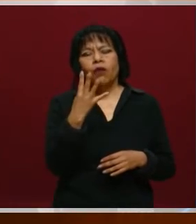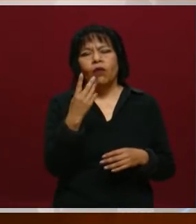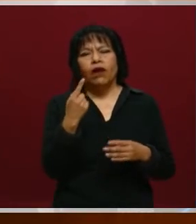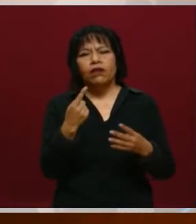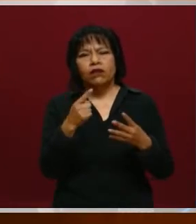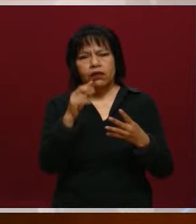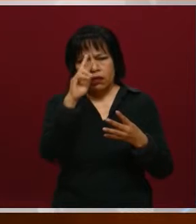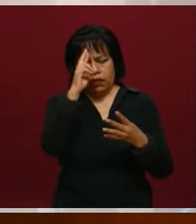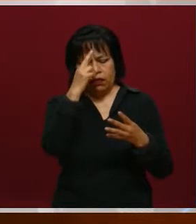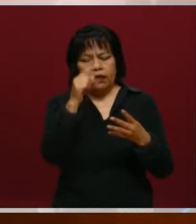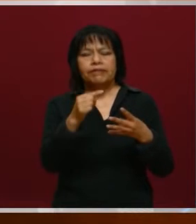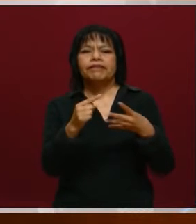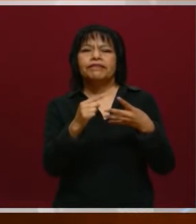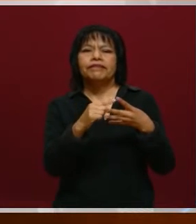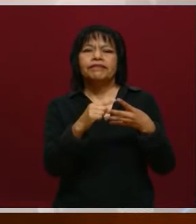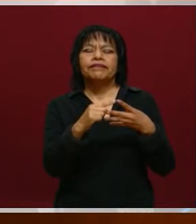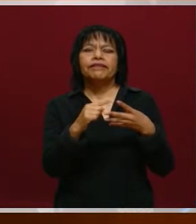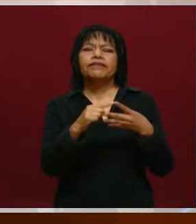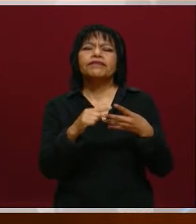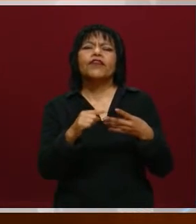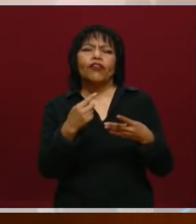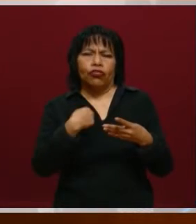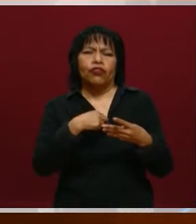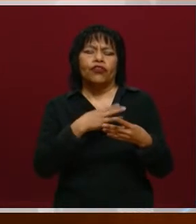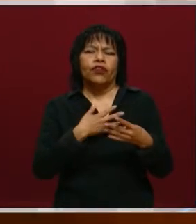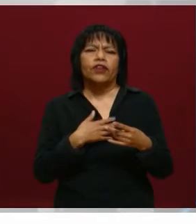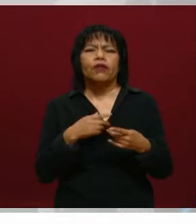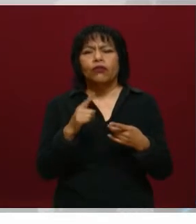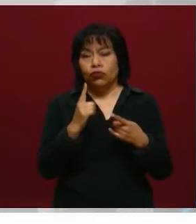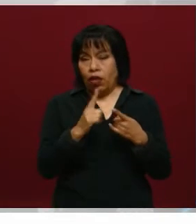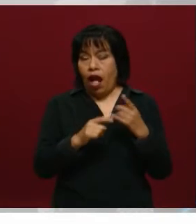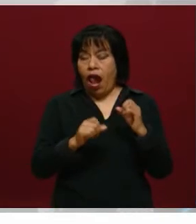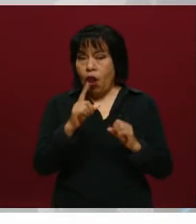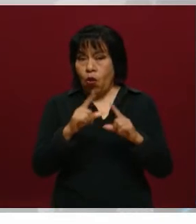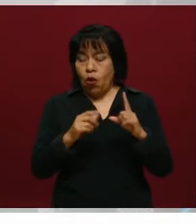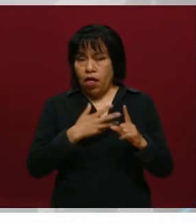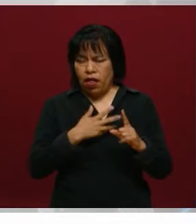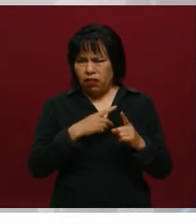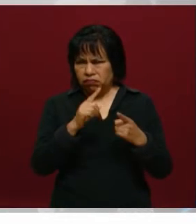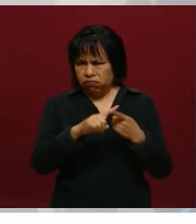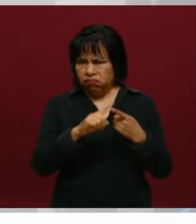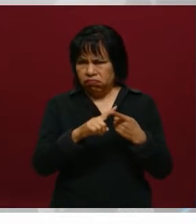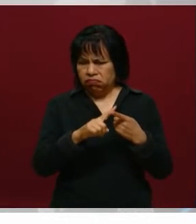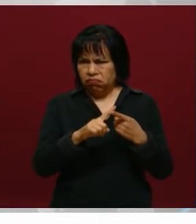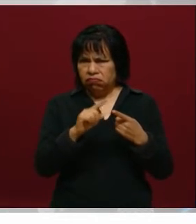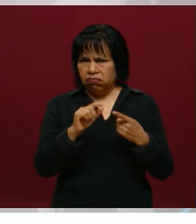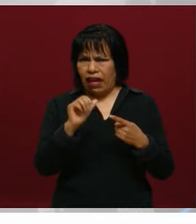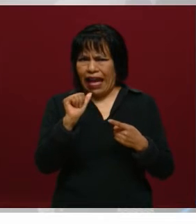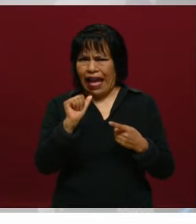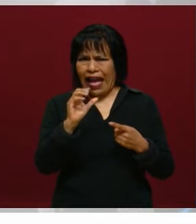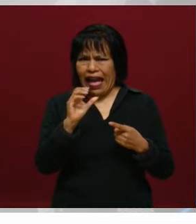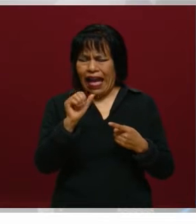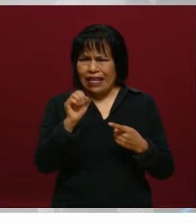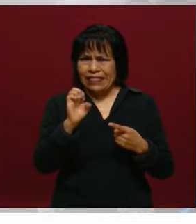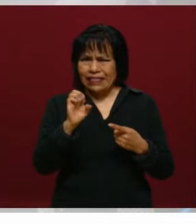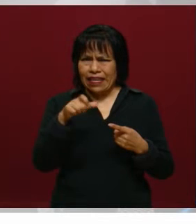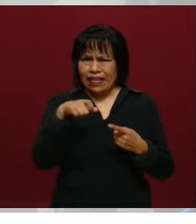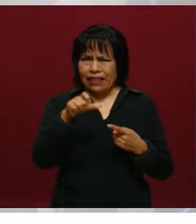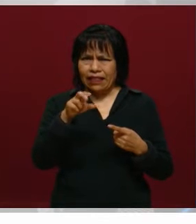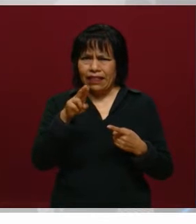hablando de las cartillas bueno nosotros tenemos algunas cartillas que tocan la cuestión de la asequibilidad